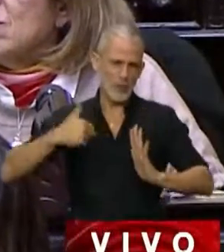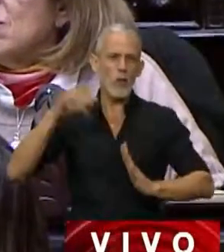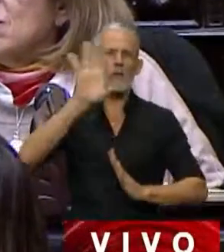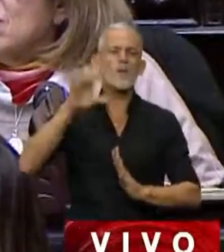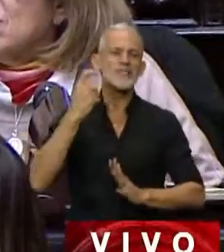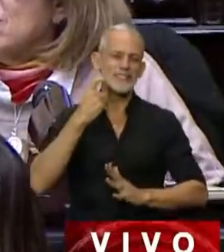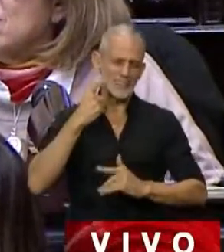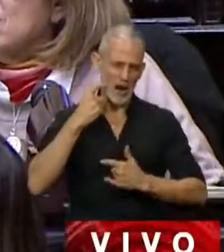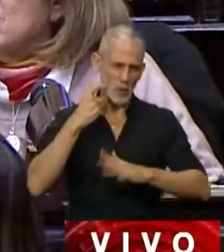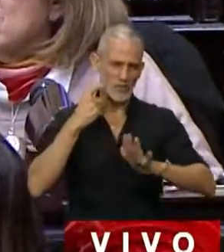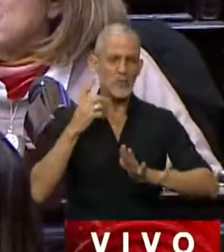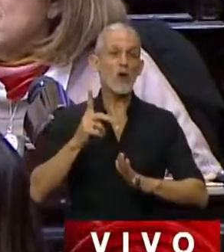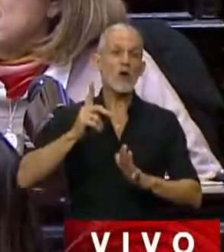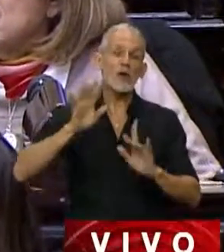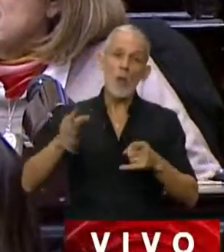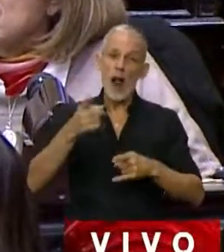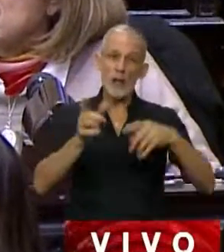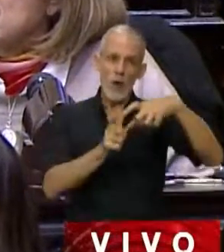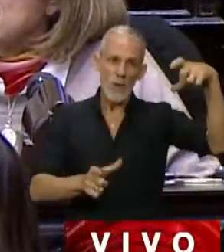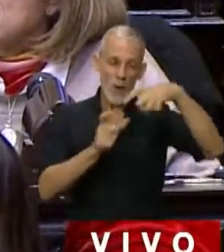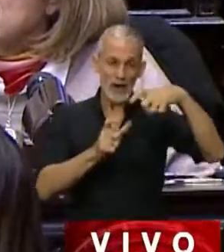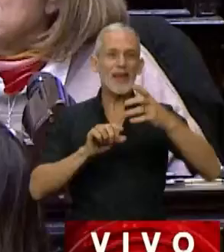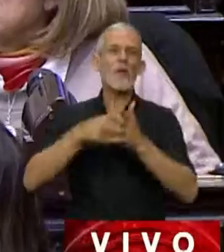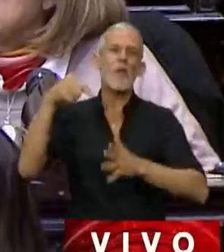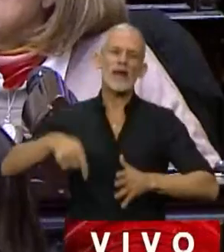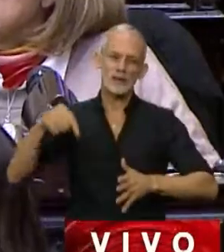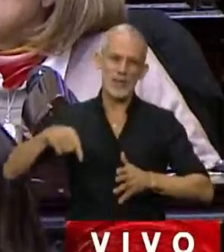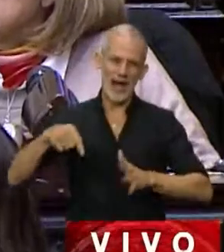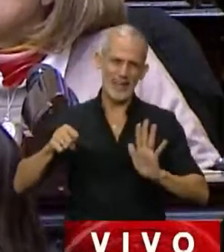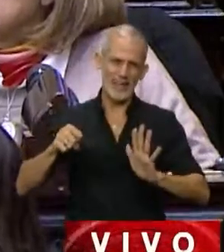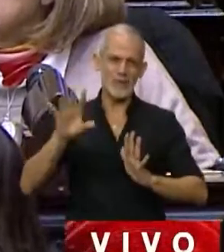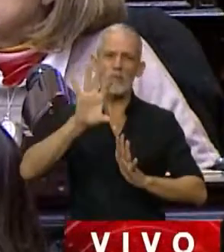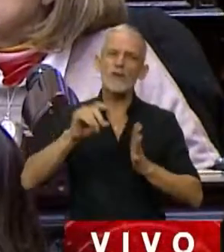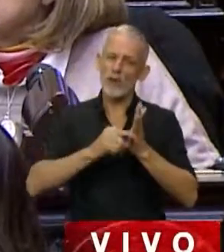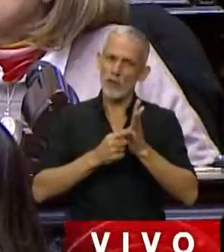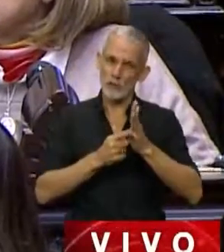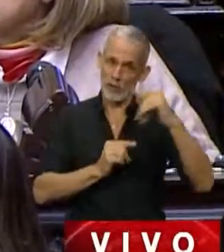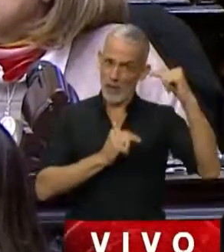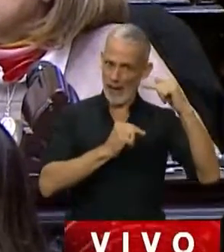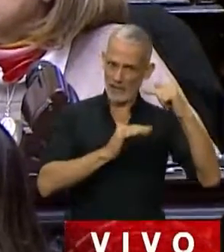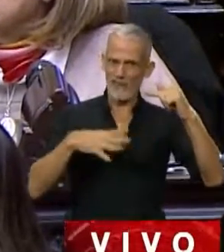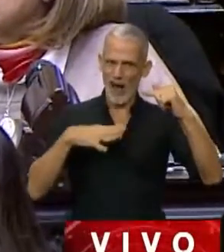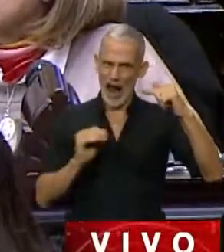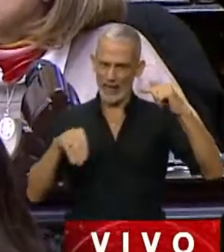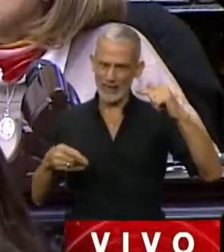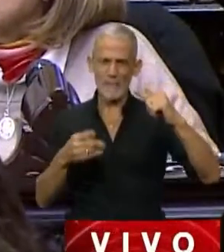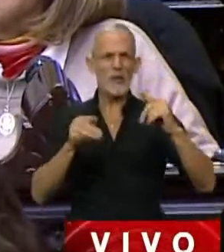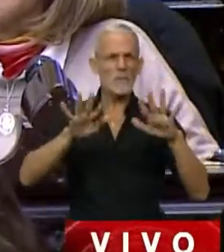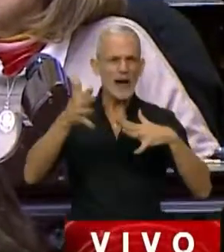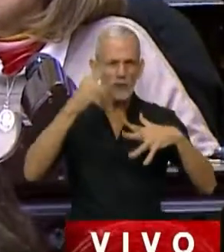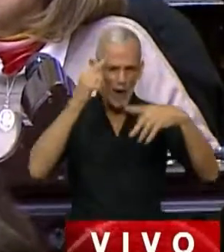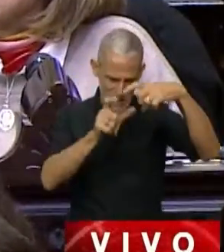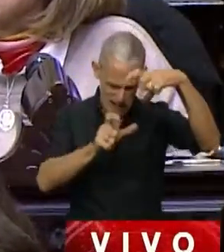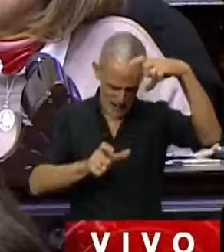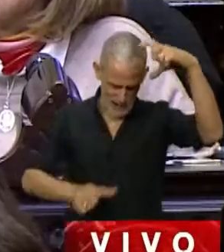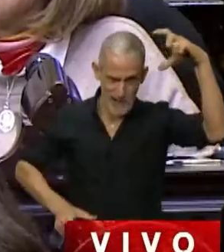provincia de San Luis, por supuesto que esta es una boleta de la provincia de Buenos Aires, que la cual es una parte nada más. Así debemos más o menos